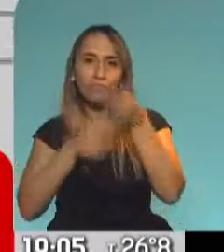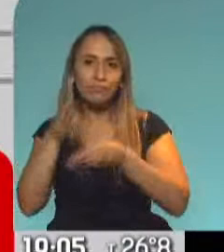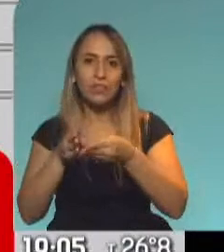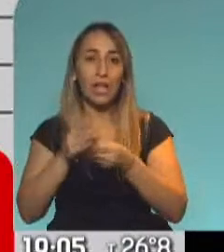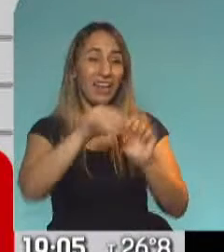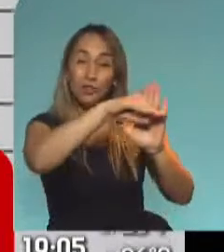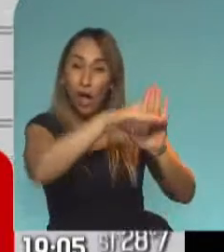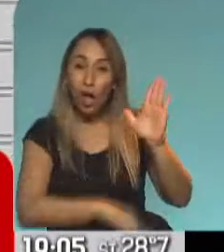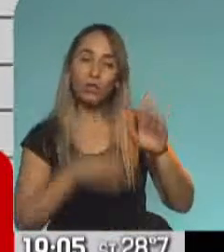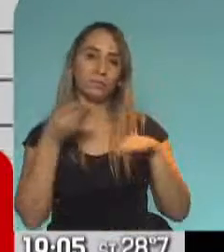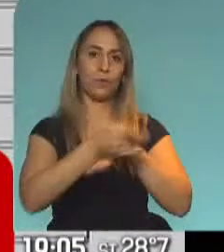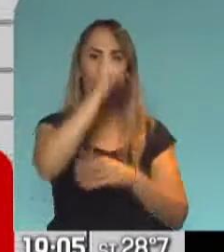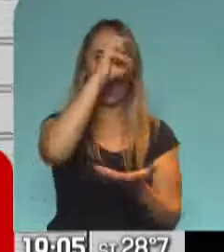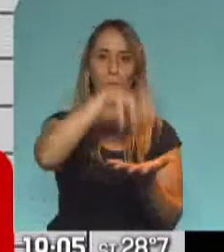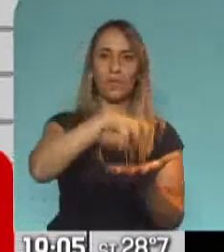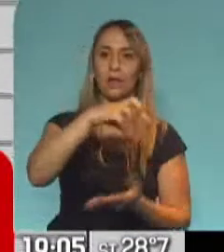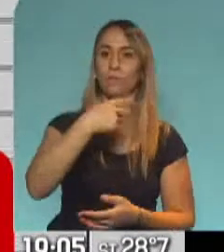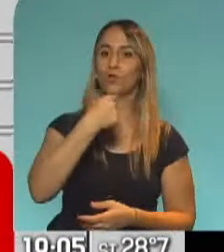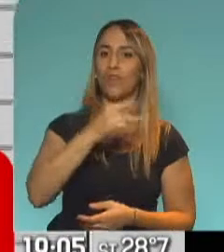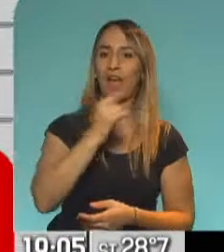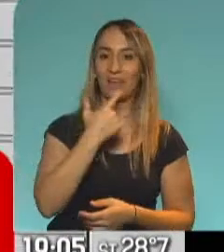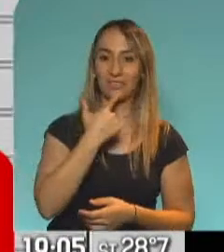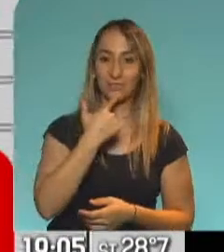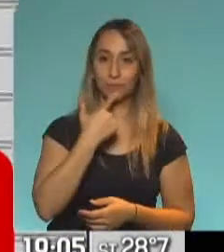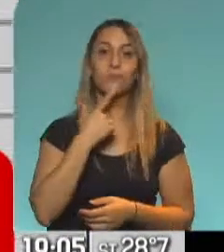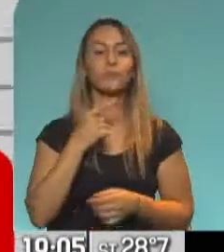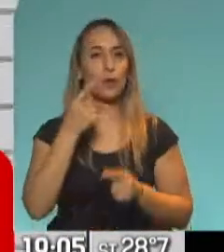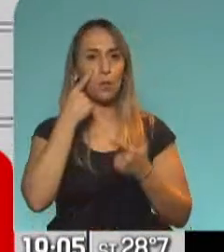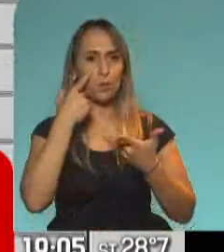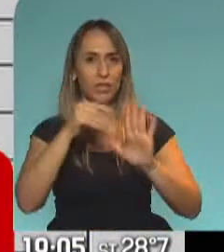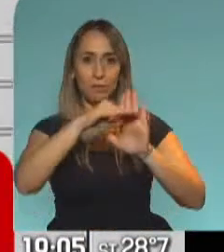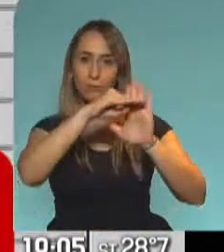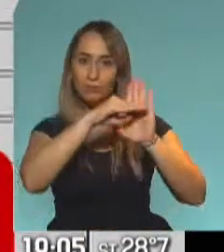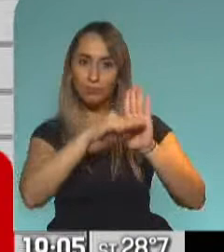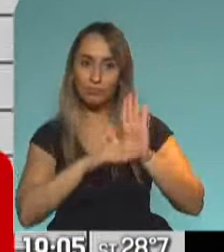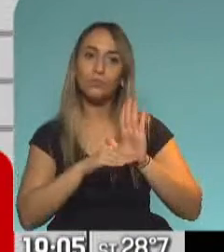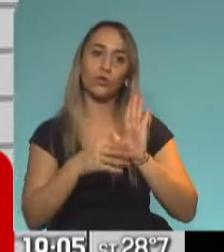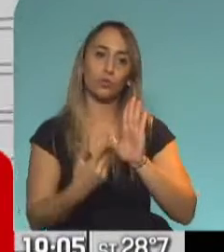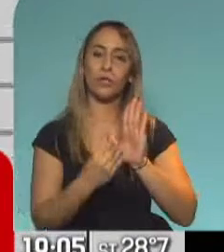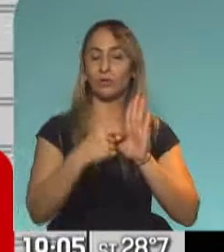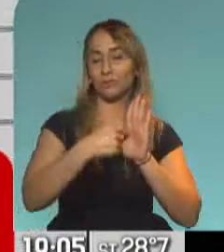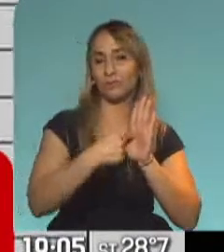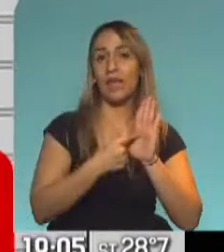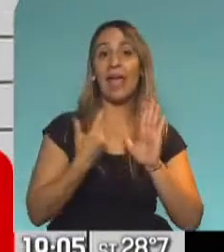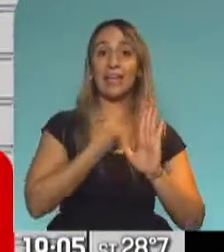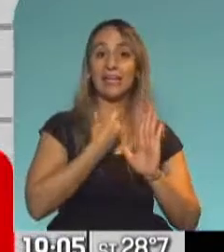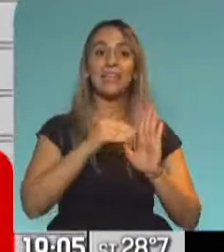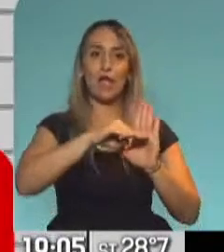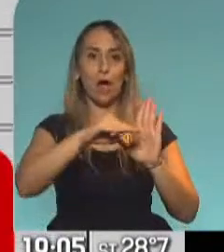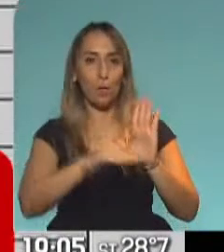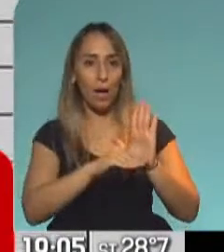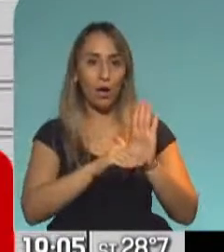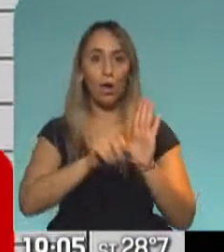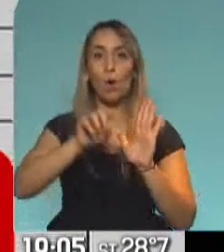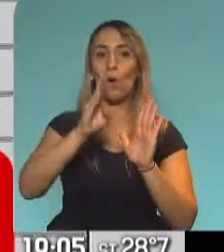a quedarnos en algunos nombres de esta primera página, porque así como hablamos de Ginés González García y en el escalón inferior Lisandro